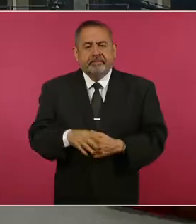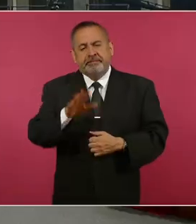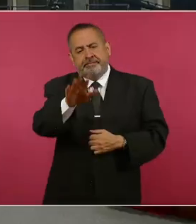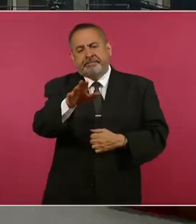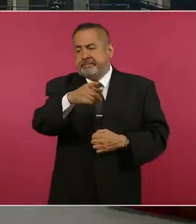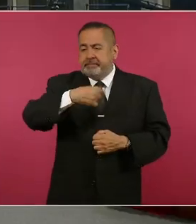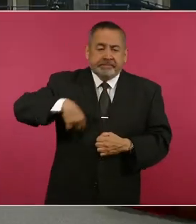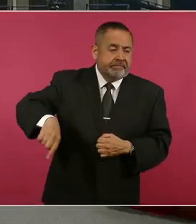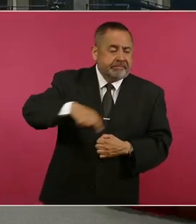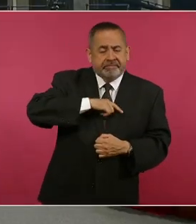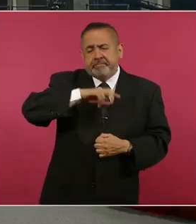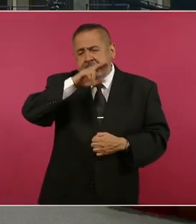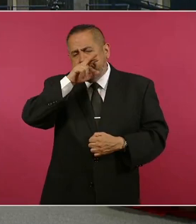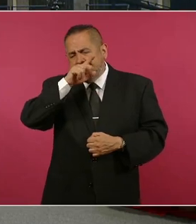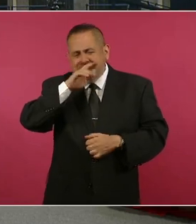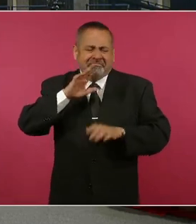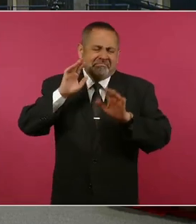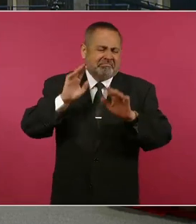mucho